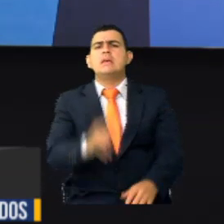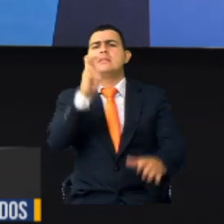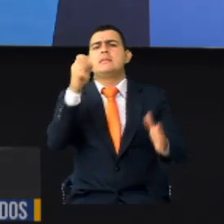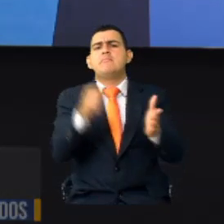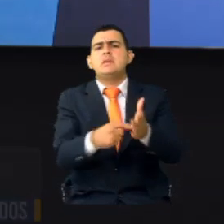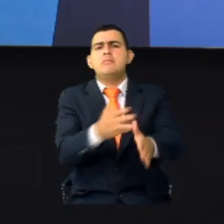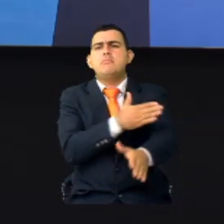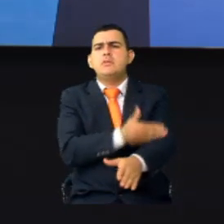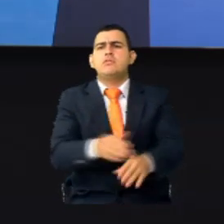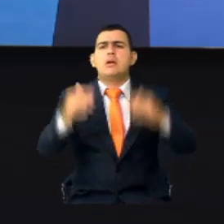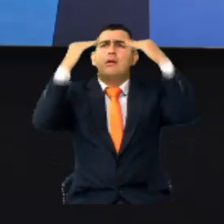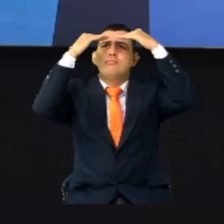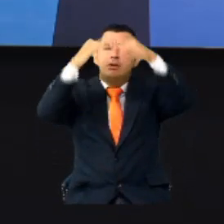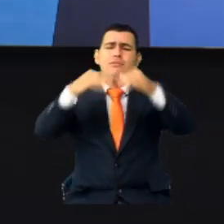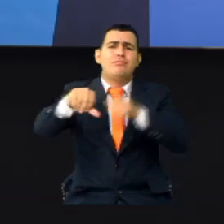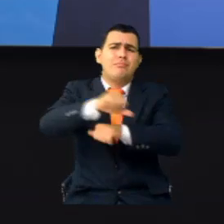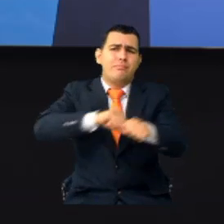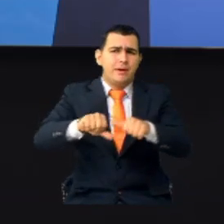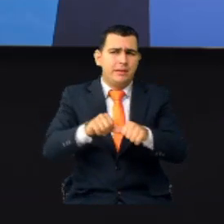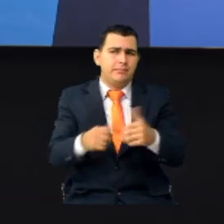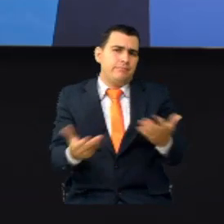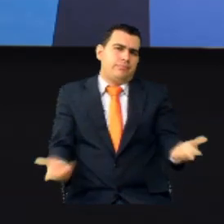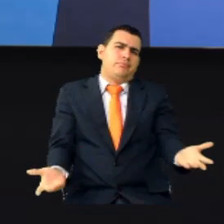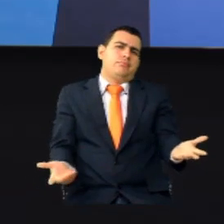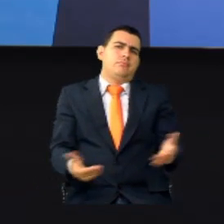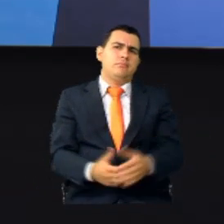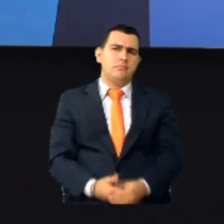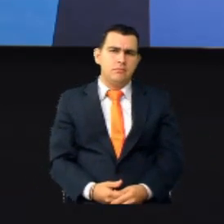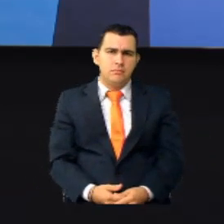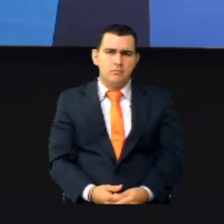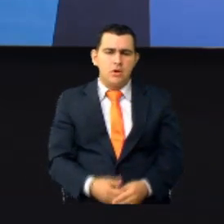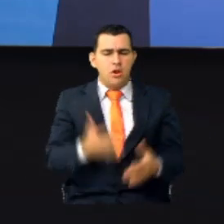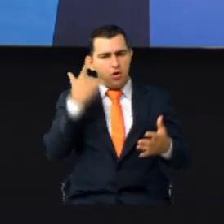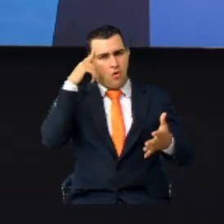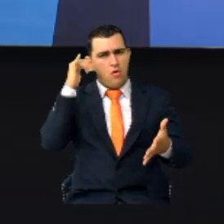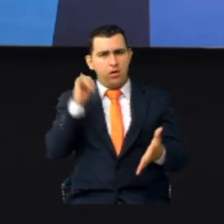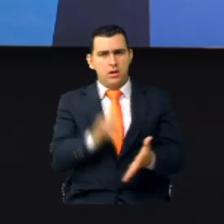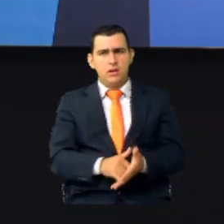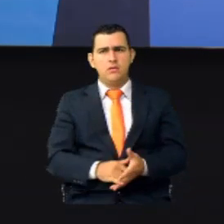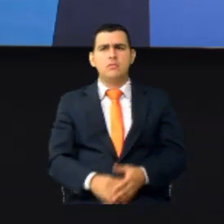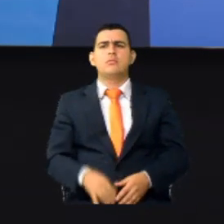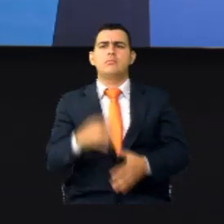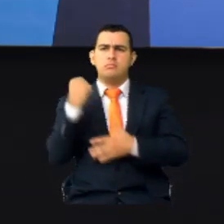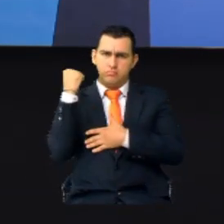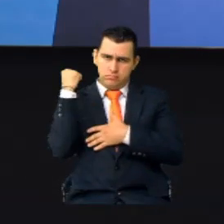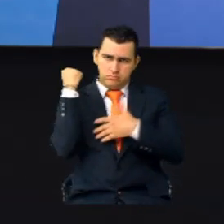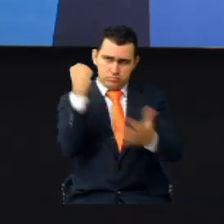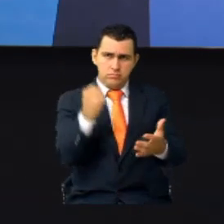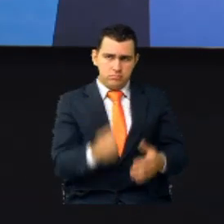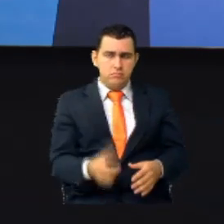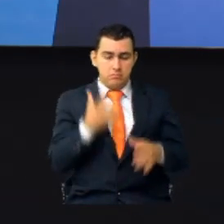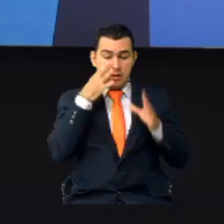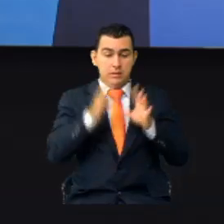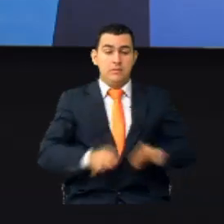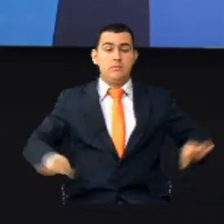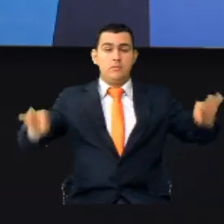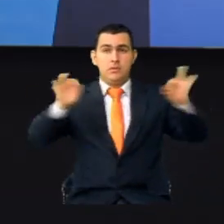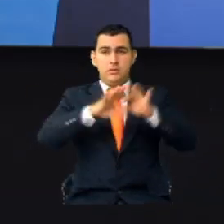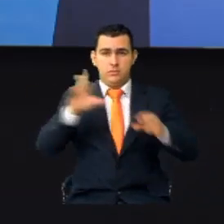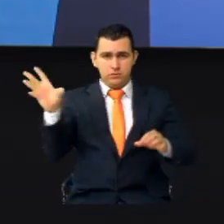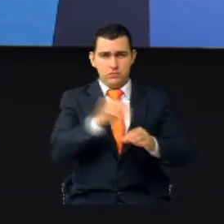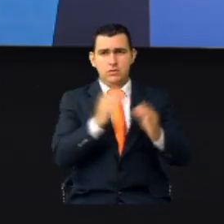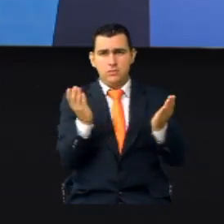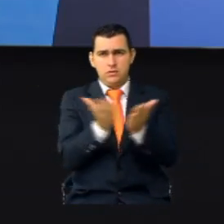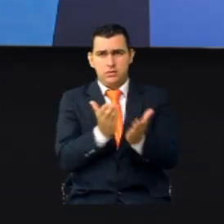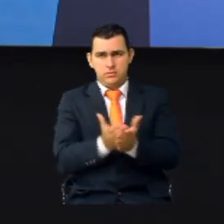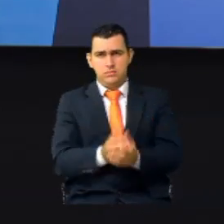millones para colocarle techo a un parque? Entonces, así lo reduzcan, que no creo que lo haga, vamos a tener dentro de los recursos propios gran disposición para el tema de la educación,